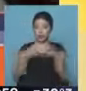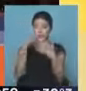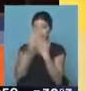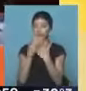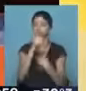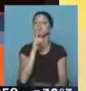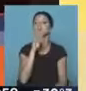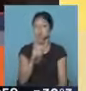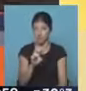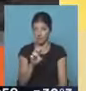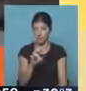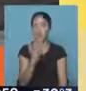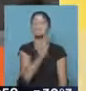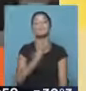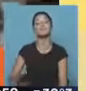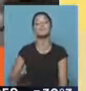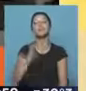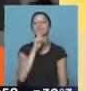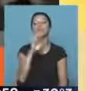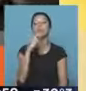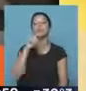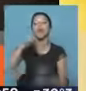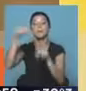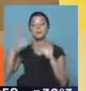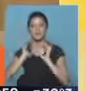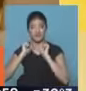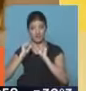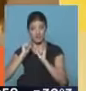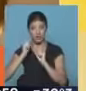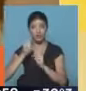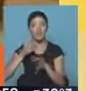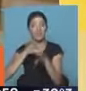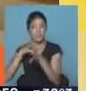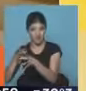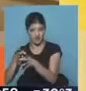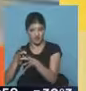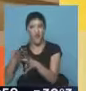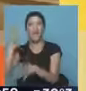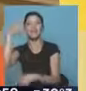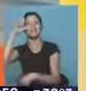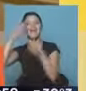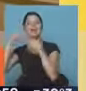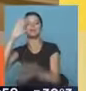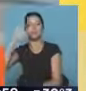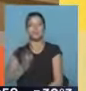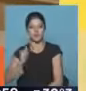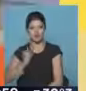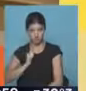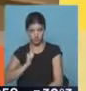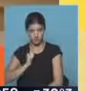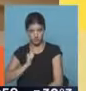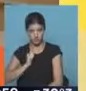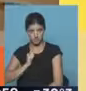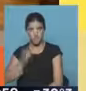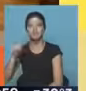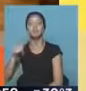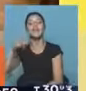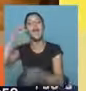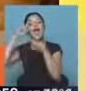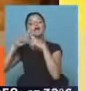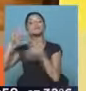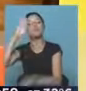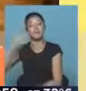electo de Estados Unidos anunció que el próximo secretario de Defensa será el general retirado James Perro Loco Mattis, un ex militar que